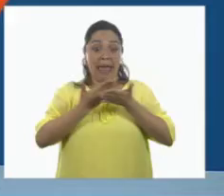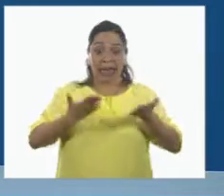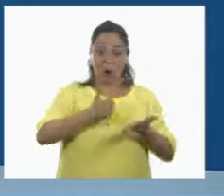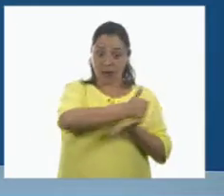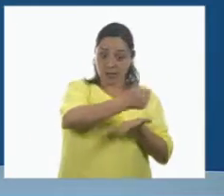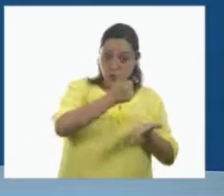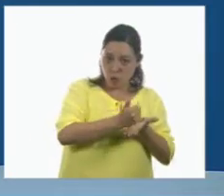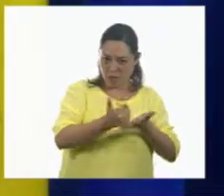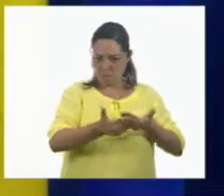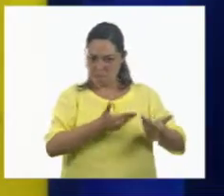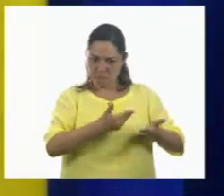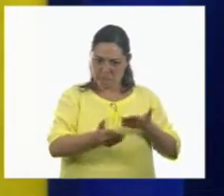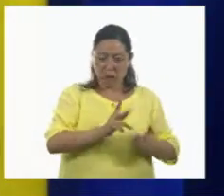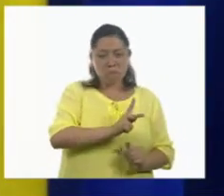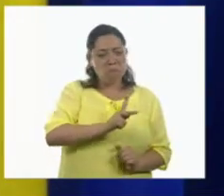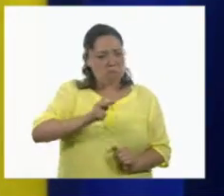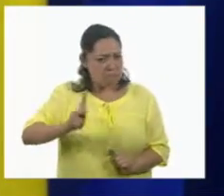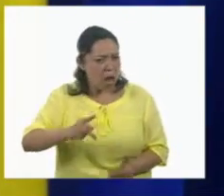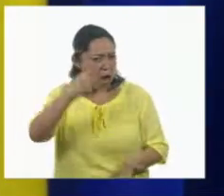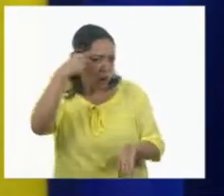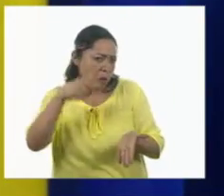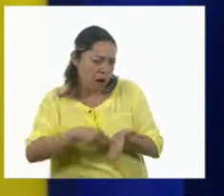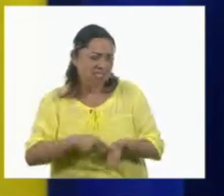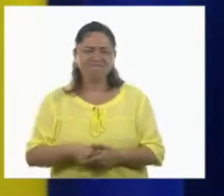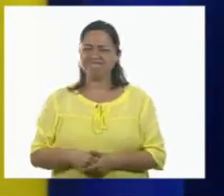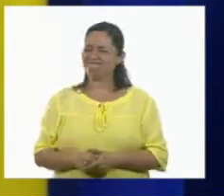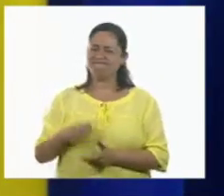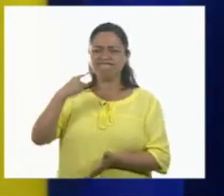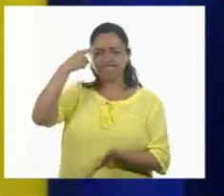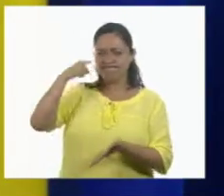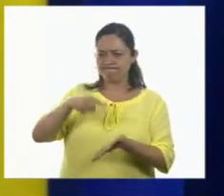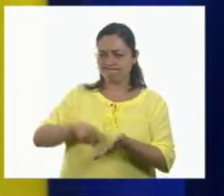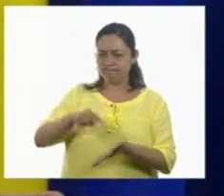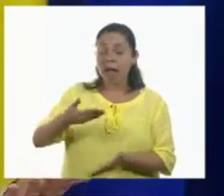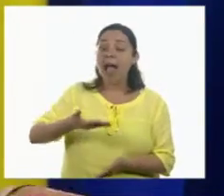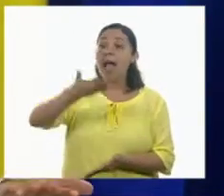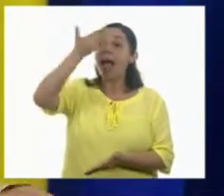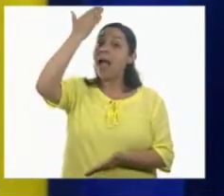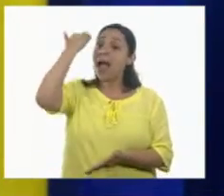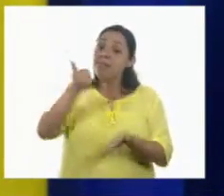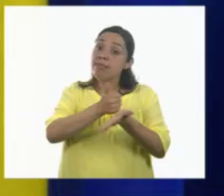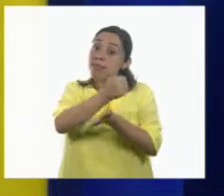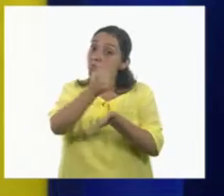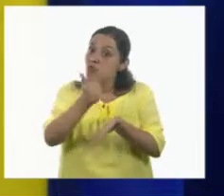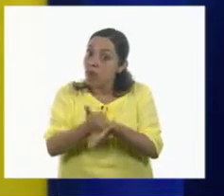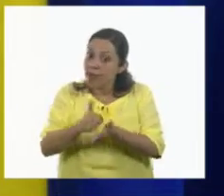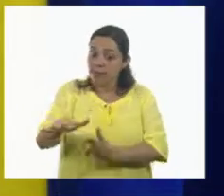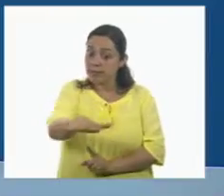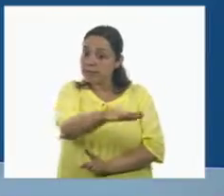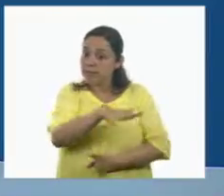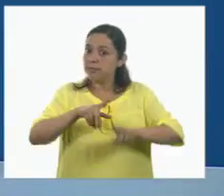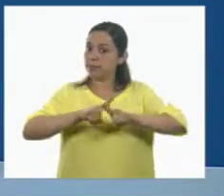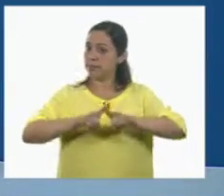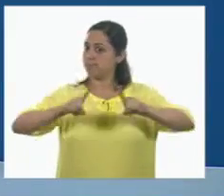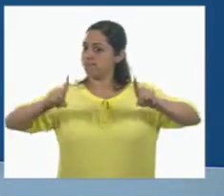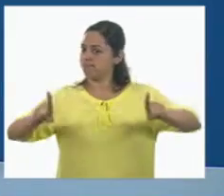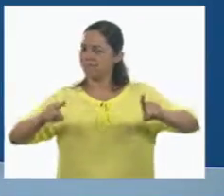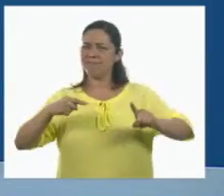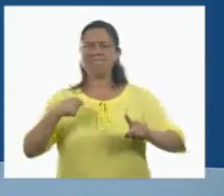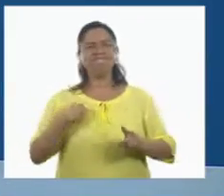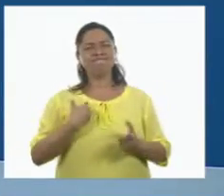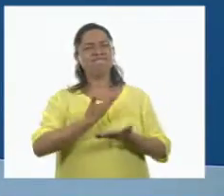día, ¿no crees? No, no creo, porque en aquella época las ciudades eran muy diferentes, Ton. Ay, no lo sé.